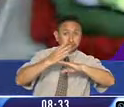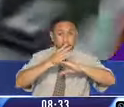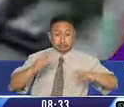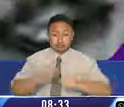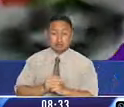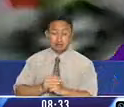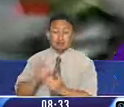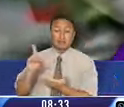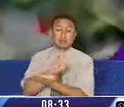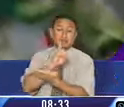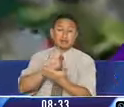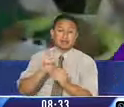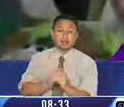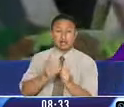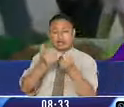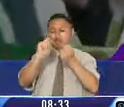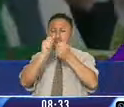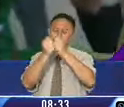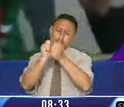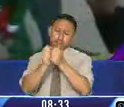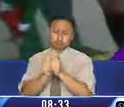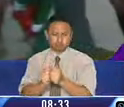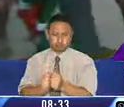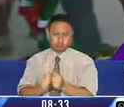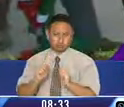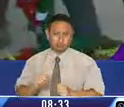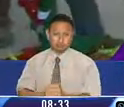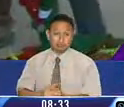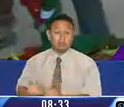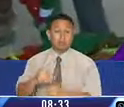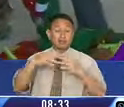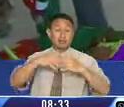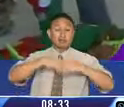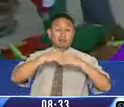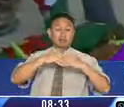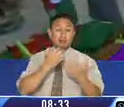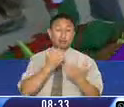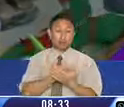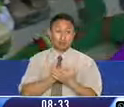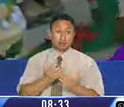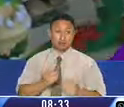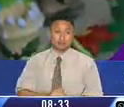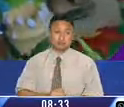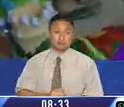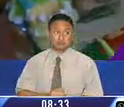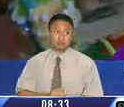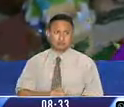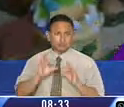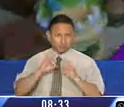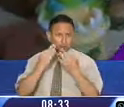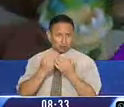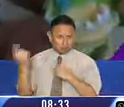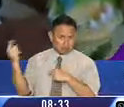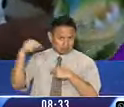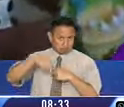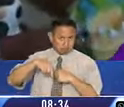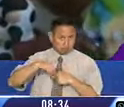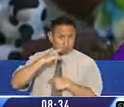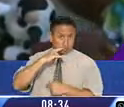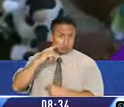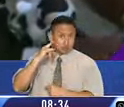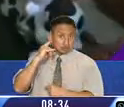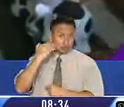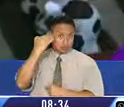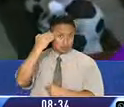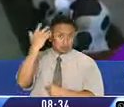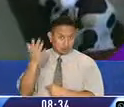danza, manualidades, como ustedes pueden ver, y reactivarse también económicamente. Es decir, que pueden venir familias enteras, pueden venir los niños, las personas